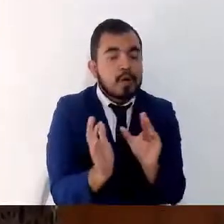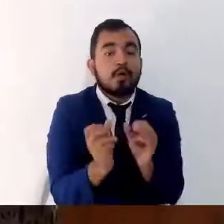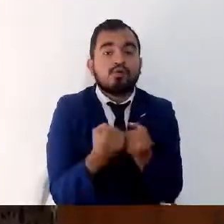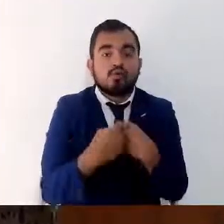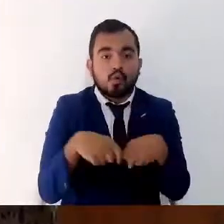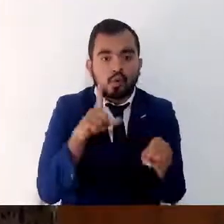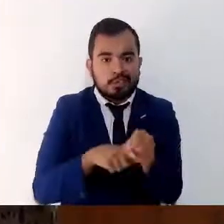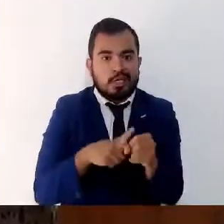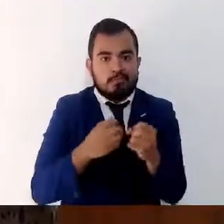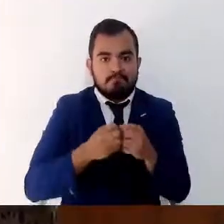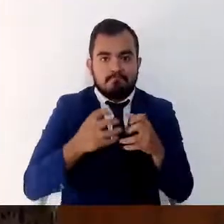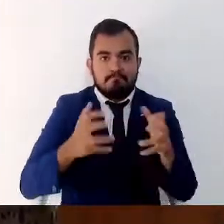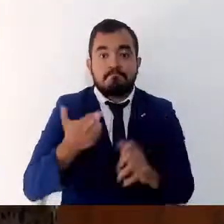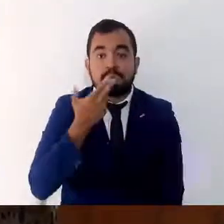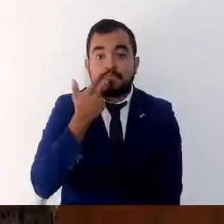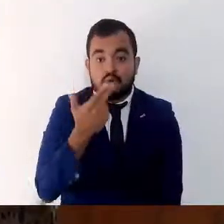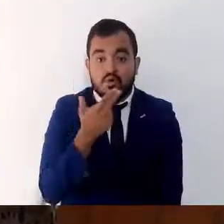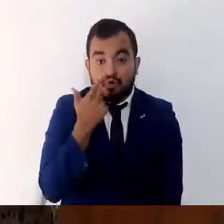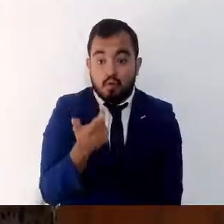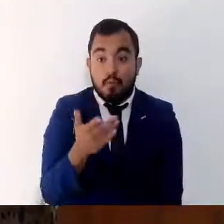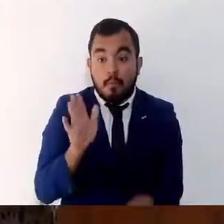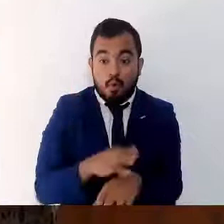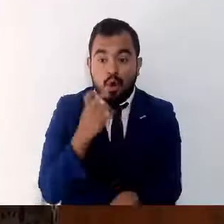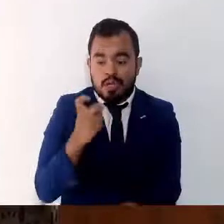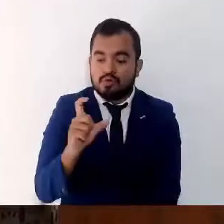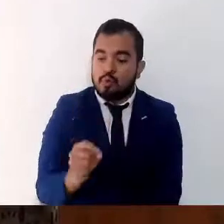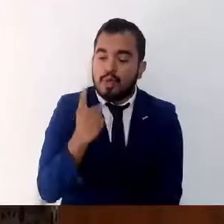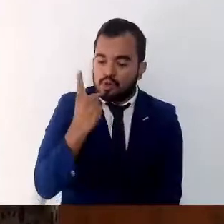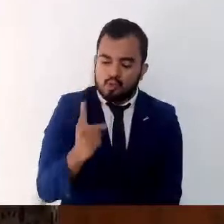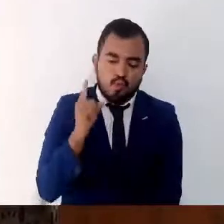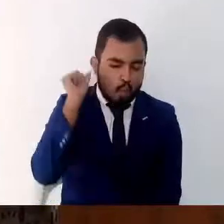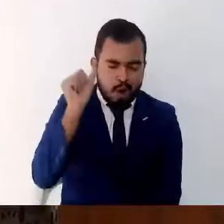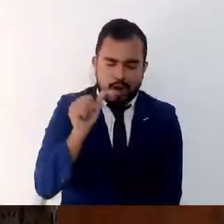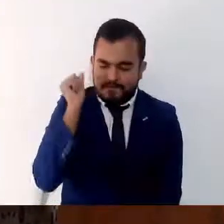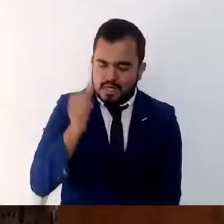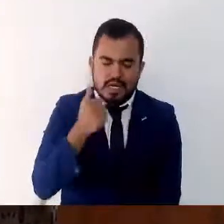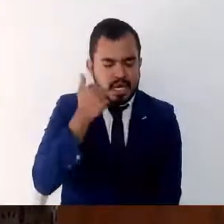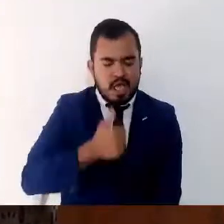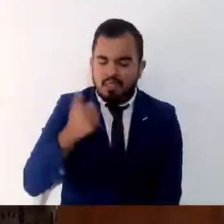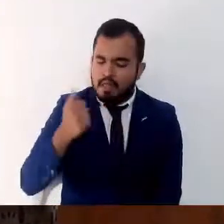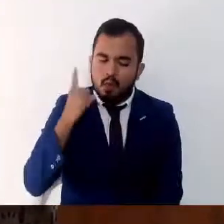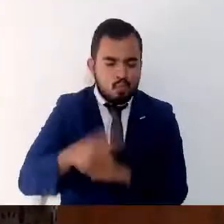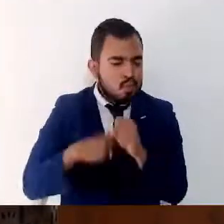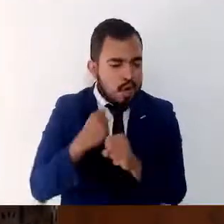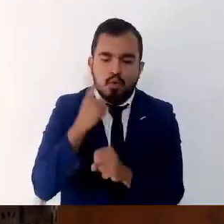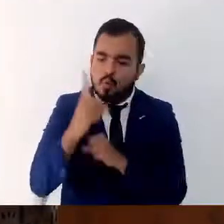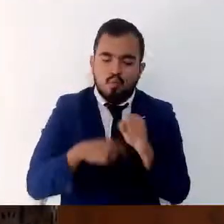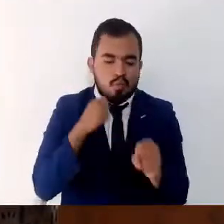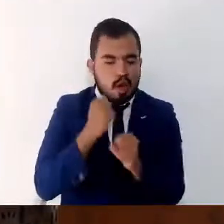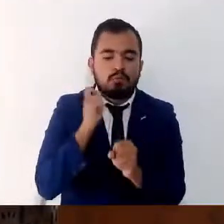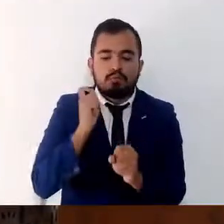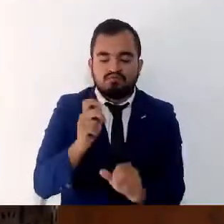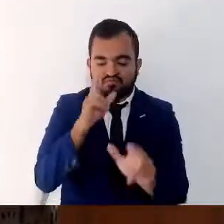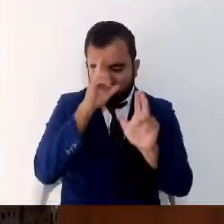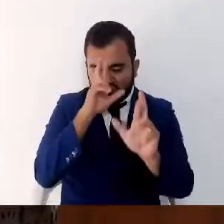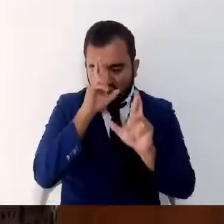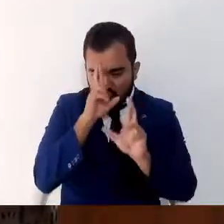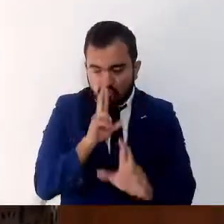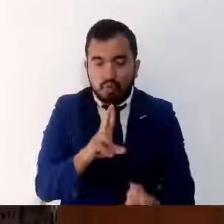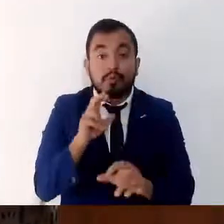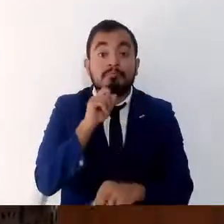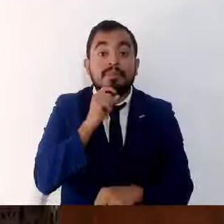ello, cada 21 de abril le rendimos honor, día en que también se conmemora el nacimiento de Federico